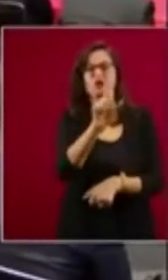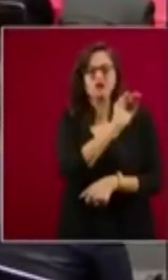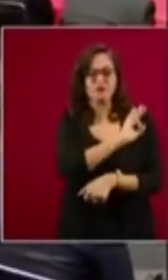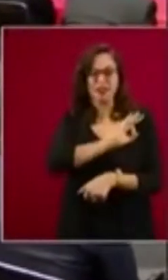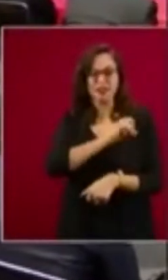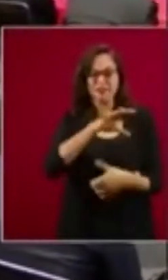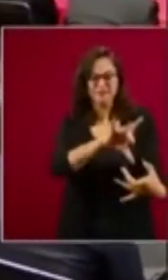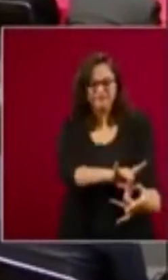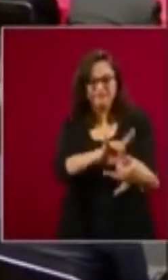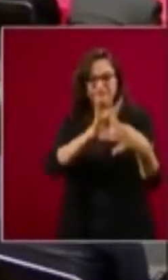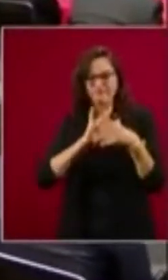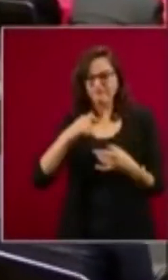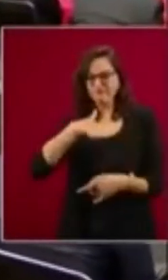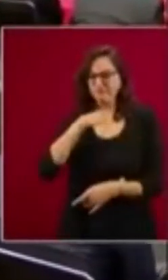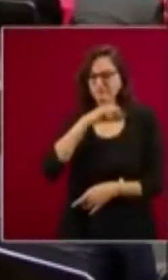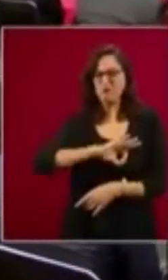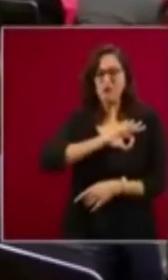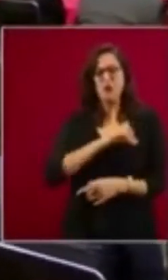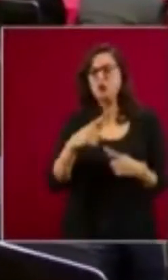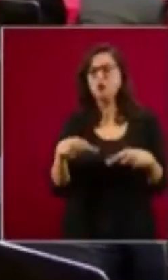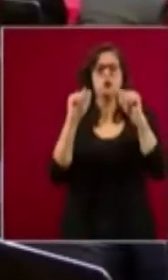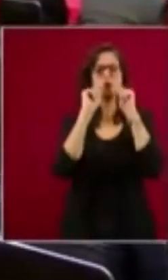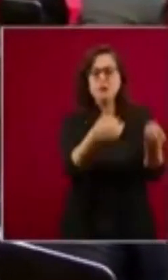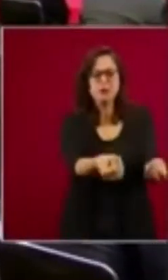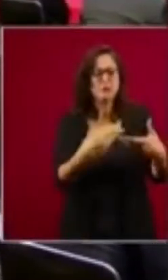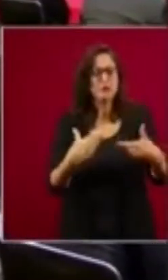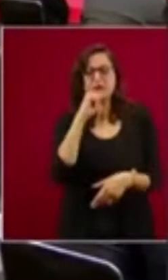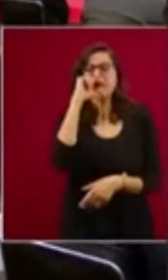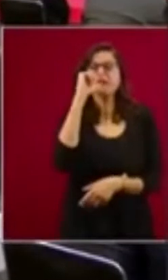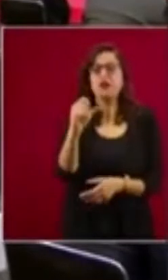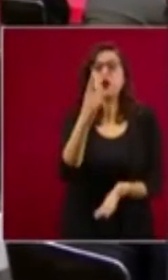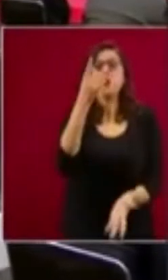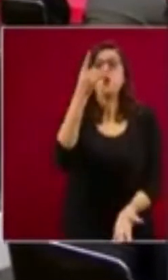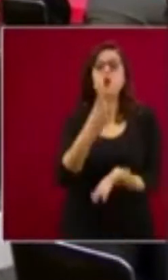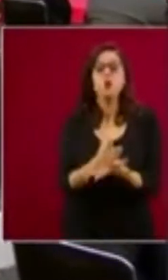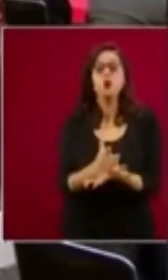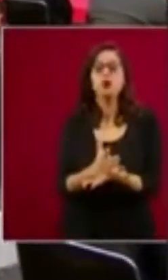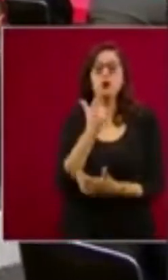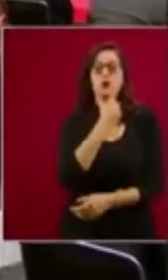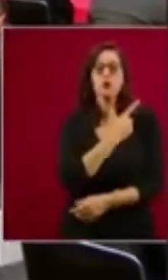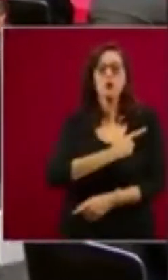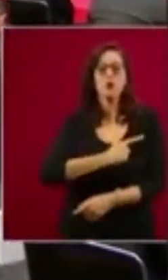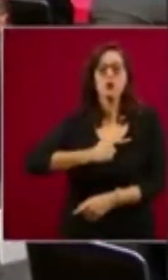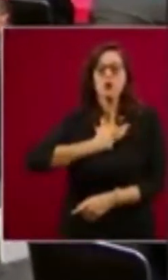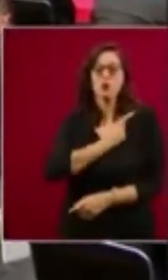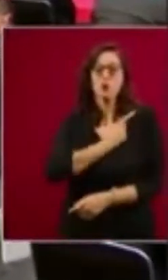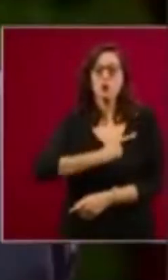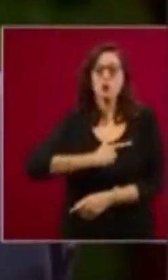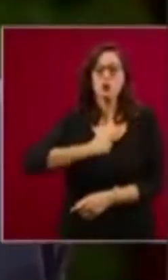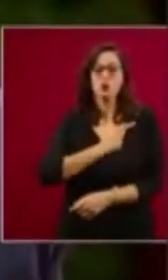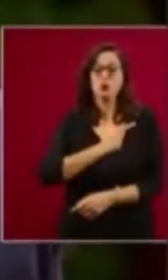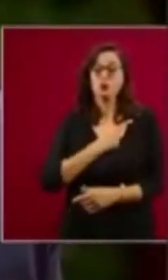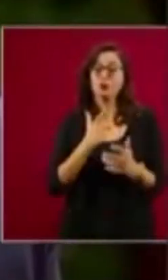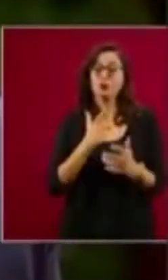encuestas eran muy favorables y los resultados dijeron todo lo contrario. Sabemos que maneja más de 40